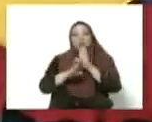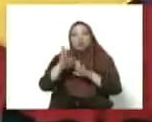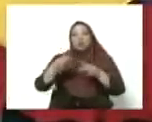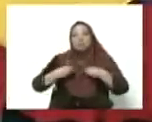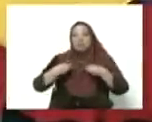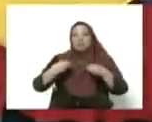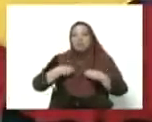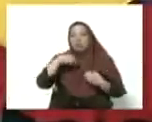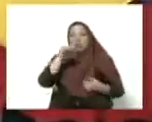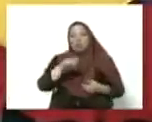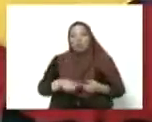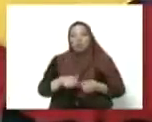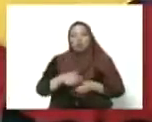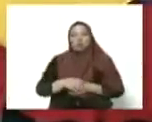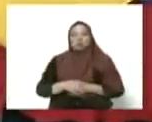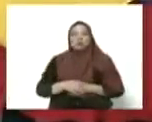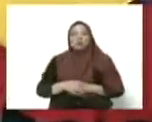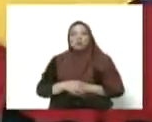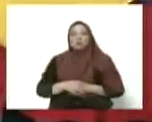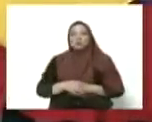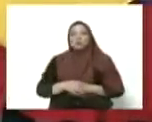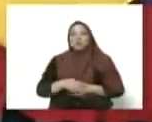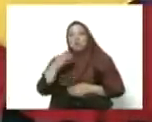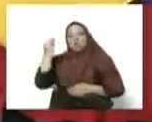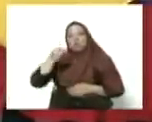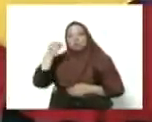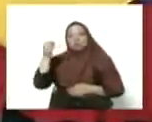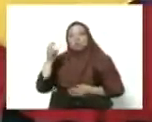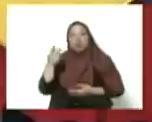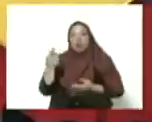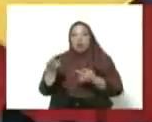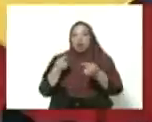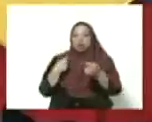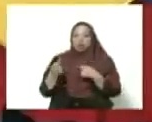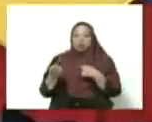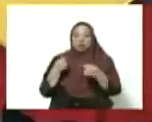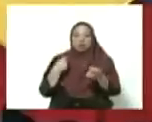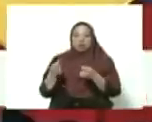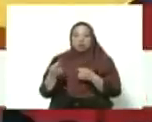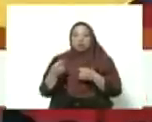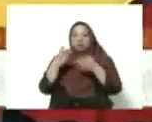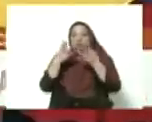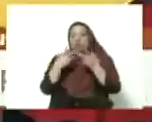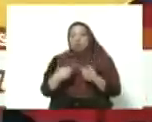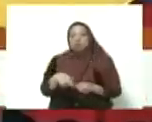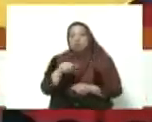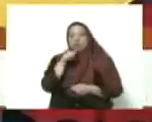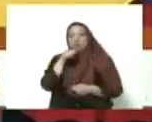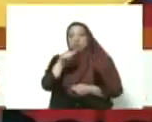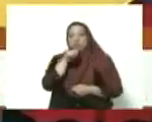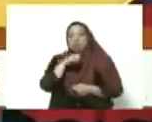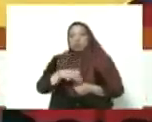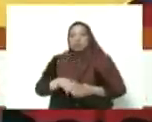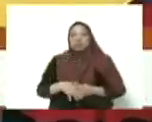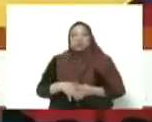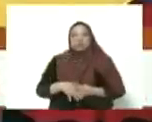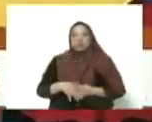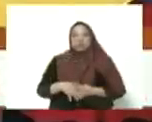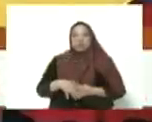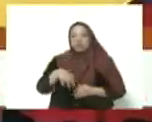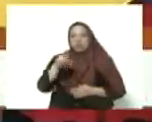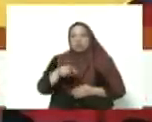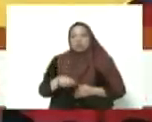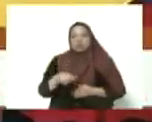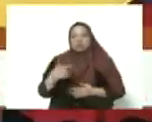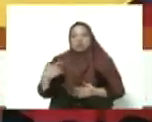día de hoy, por lo menos en lo que concierne a la parte económica, ¿cuánto se podría de ahora en adelante, específicamente de esta zona, en